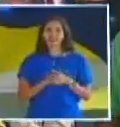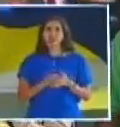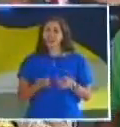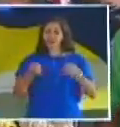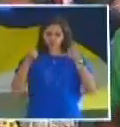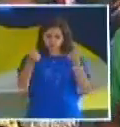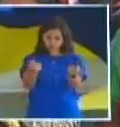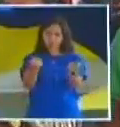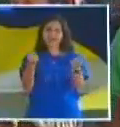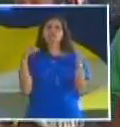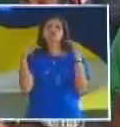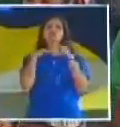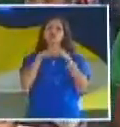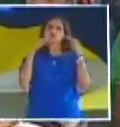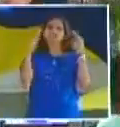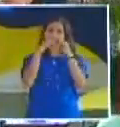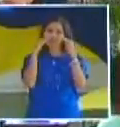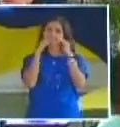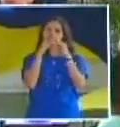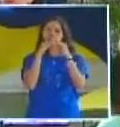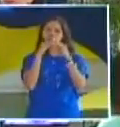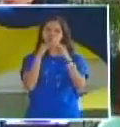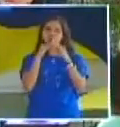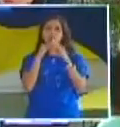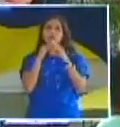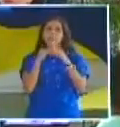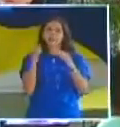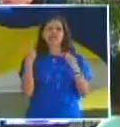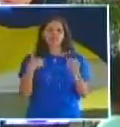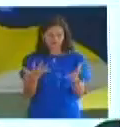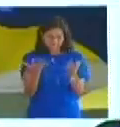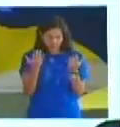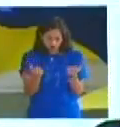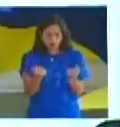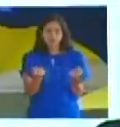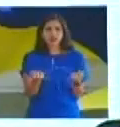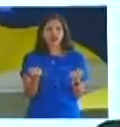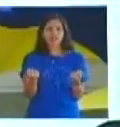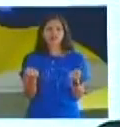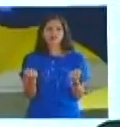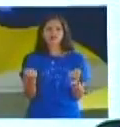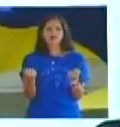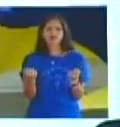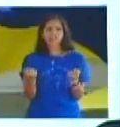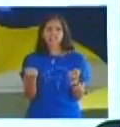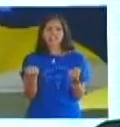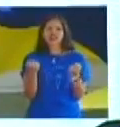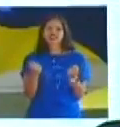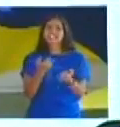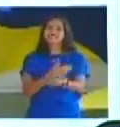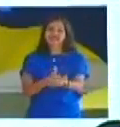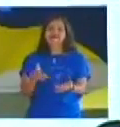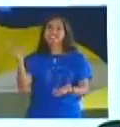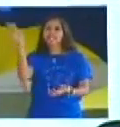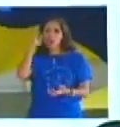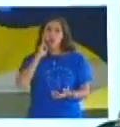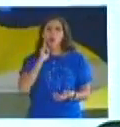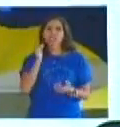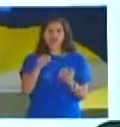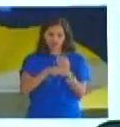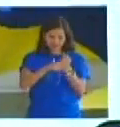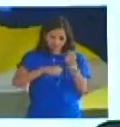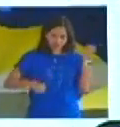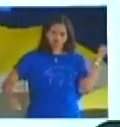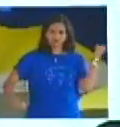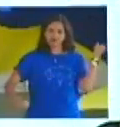se lo lleven a sus casas, para que lo tomen en sus manos y ese sable de Bolívar lo lleven